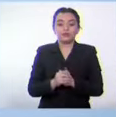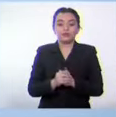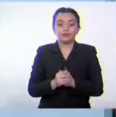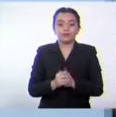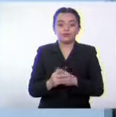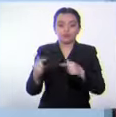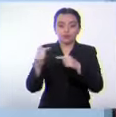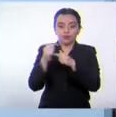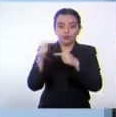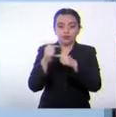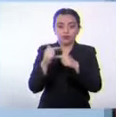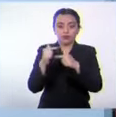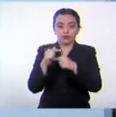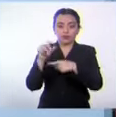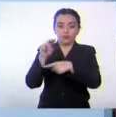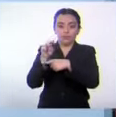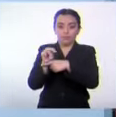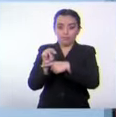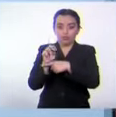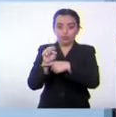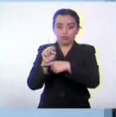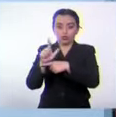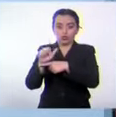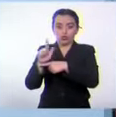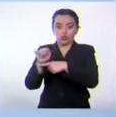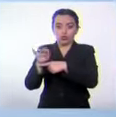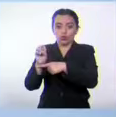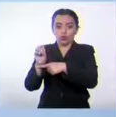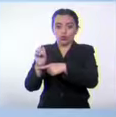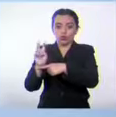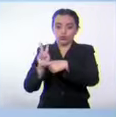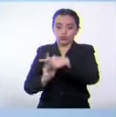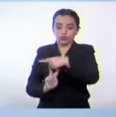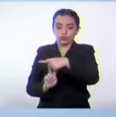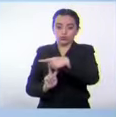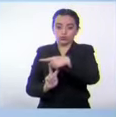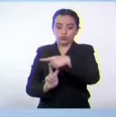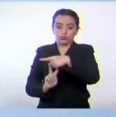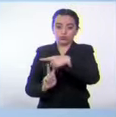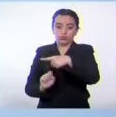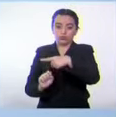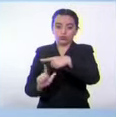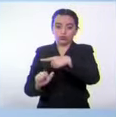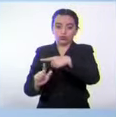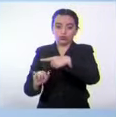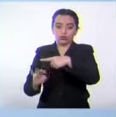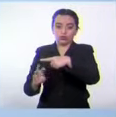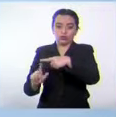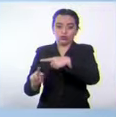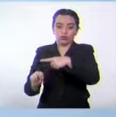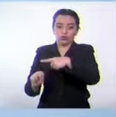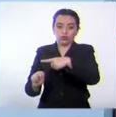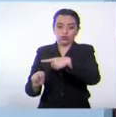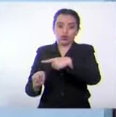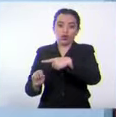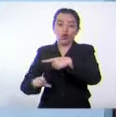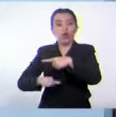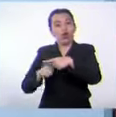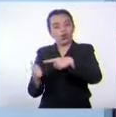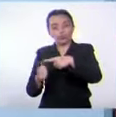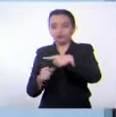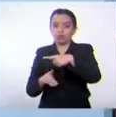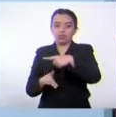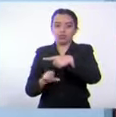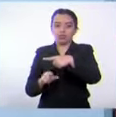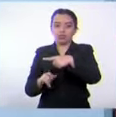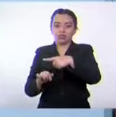masa de soluto entre el volumen de solución o disolución. La podemos llamar de las dos maneras.